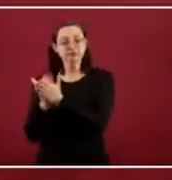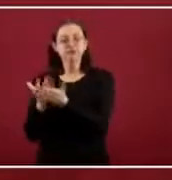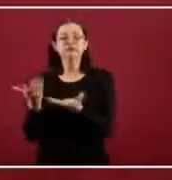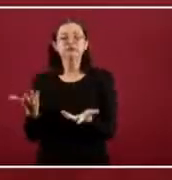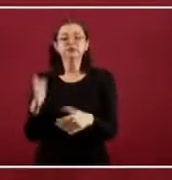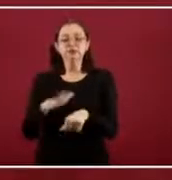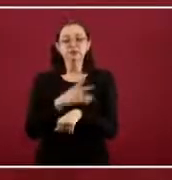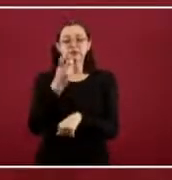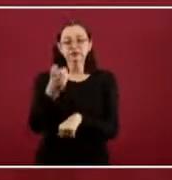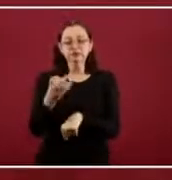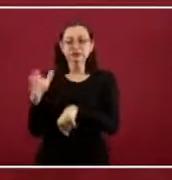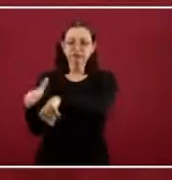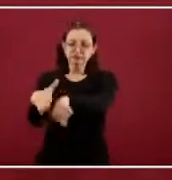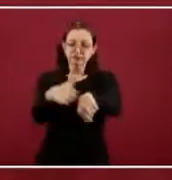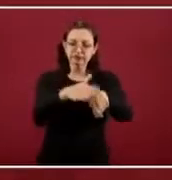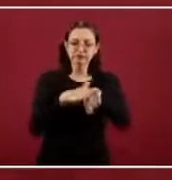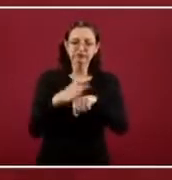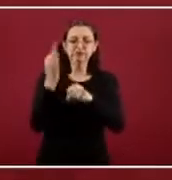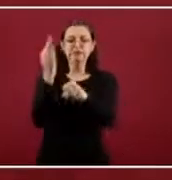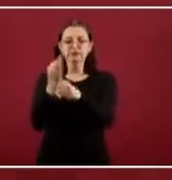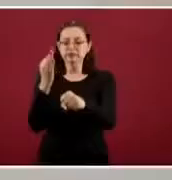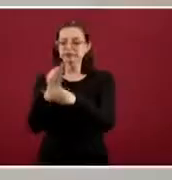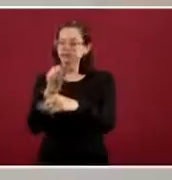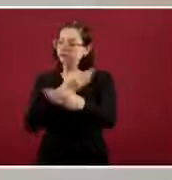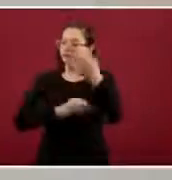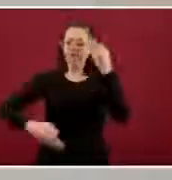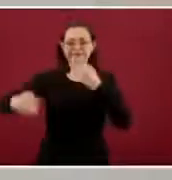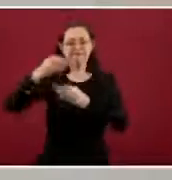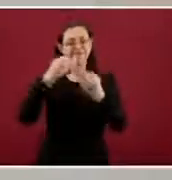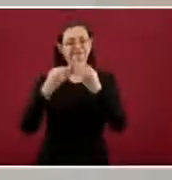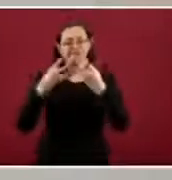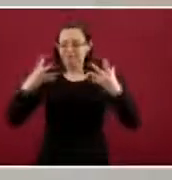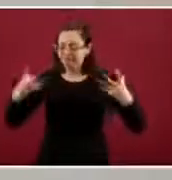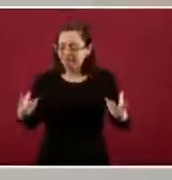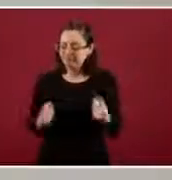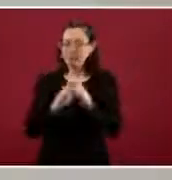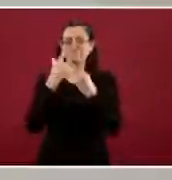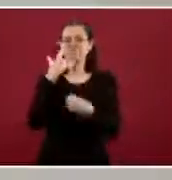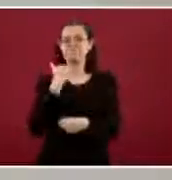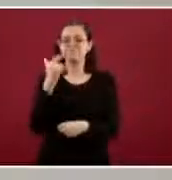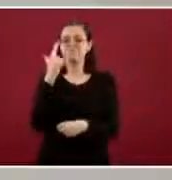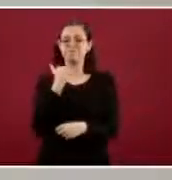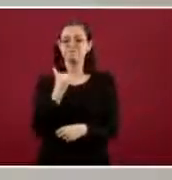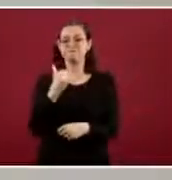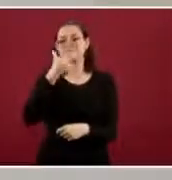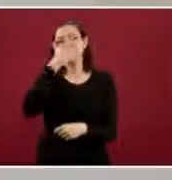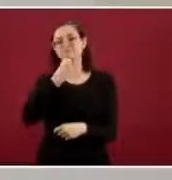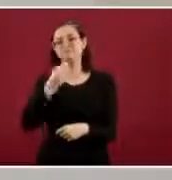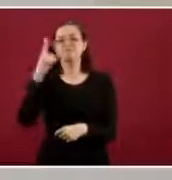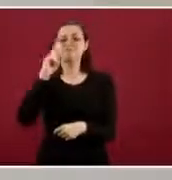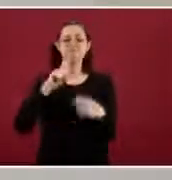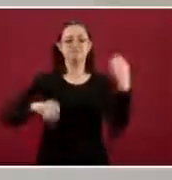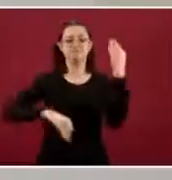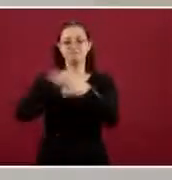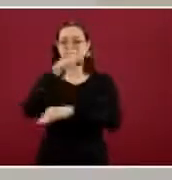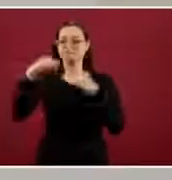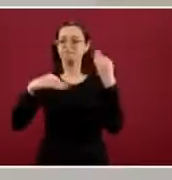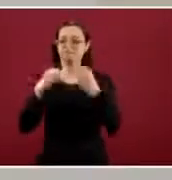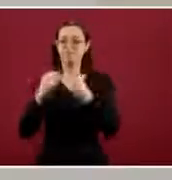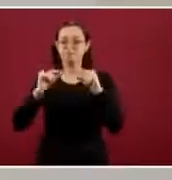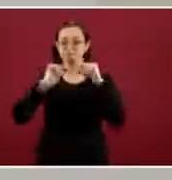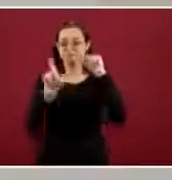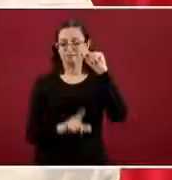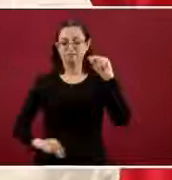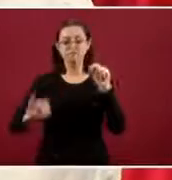llamado a, en este momento, todos tenemos que unir fuerzas para que todas y todos seamos una sola